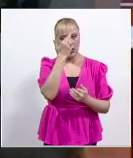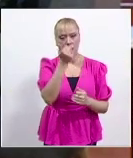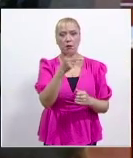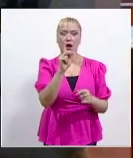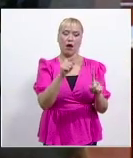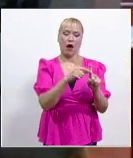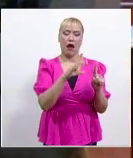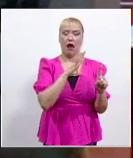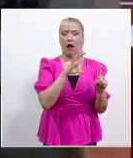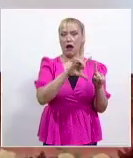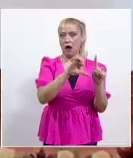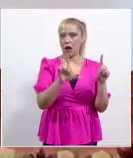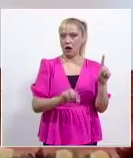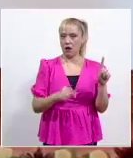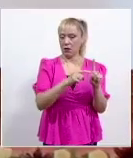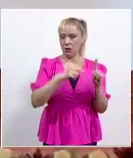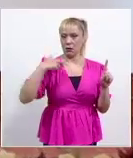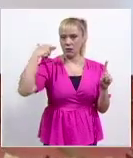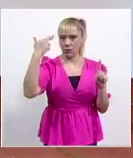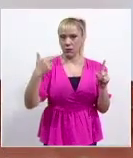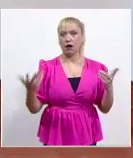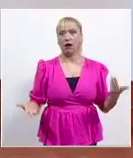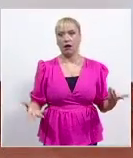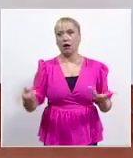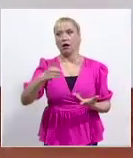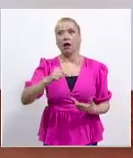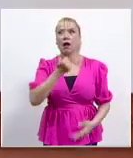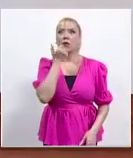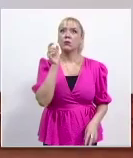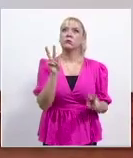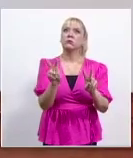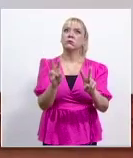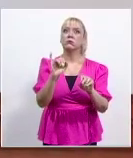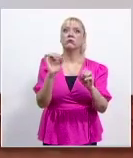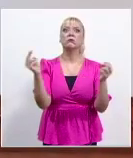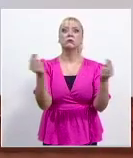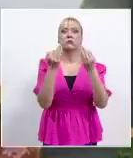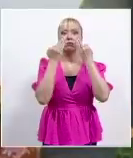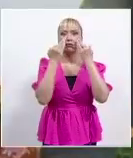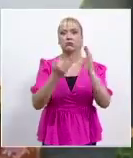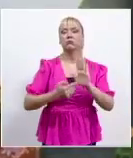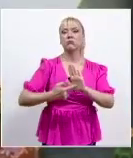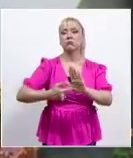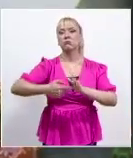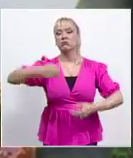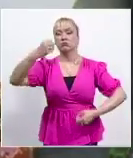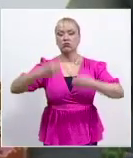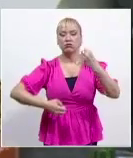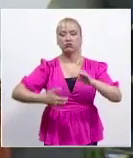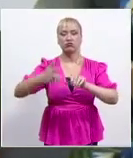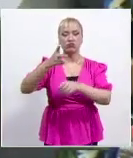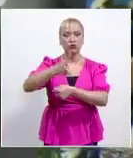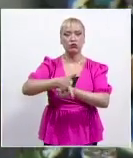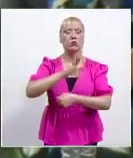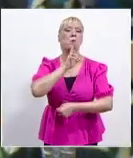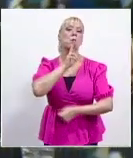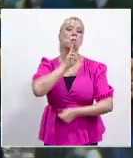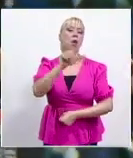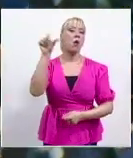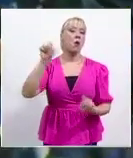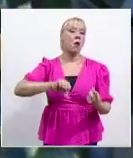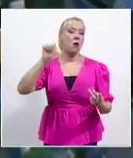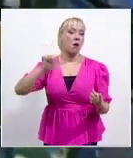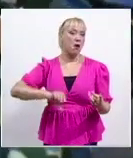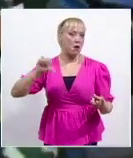de la Corte y de tribunales para fomentar la justicia abierta, lo que contribuirá a mejorar los procesos de impartición de